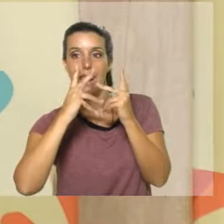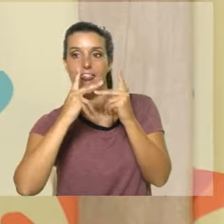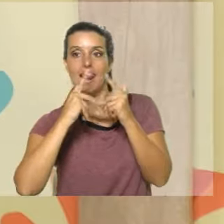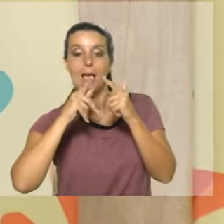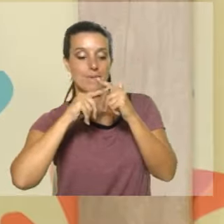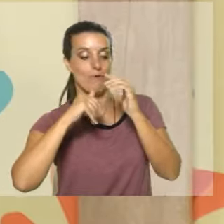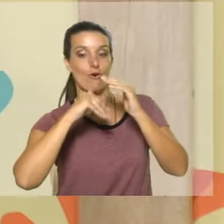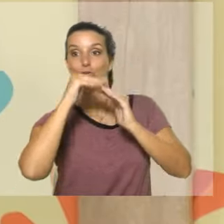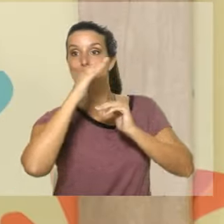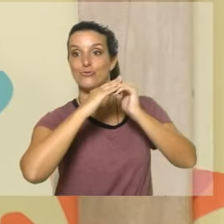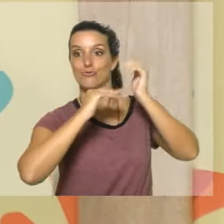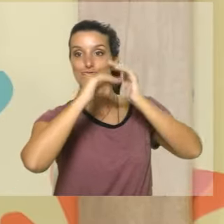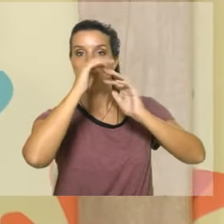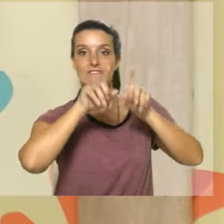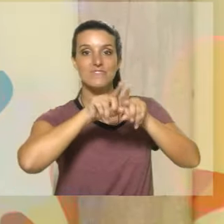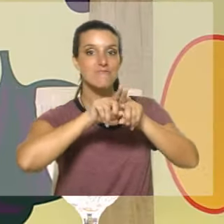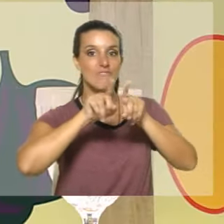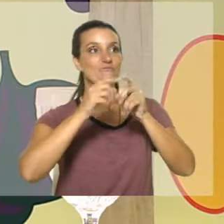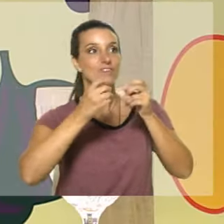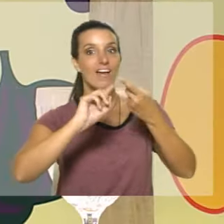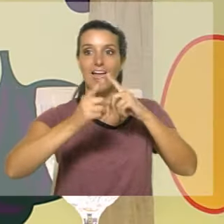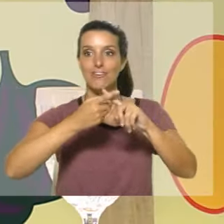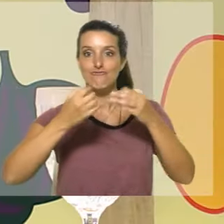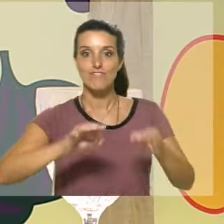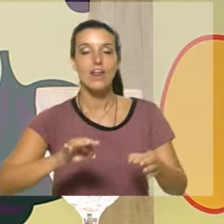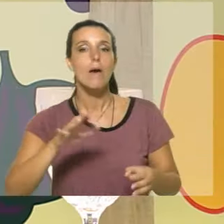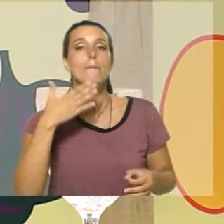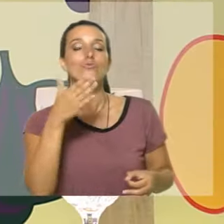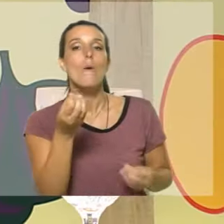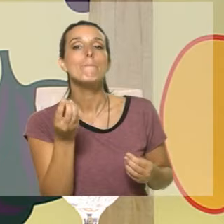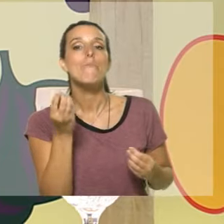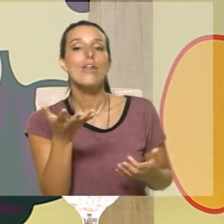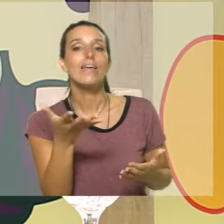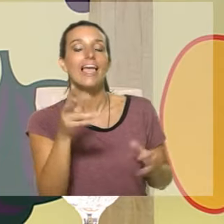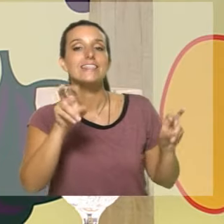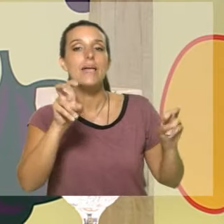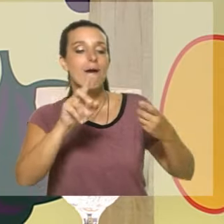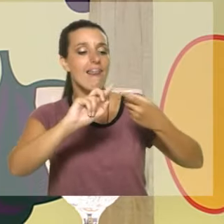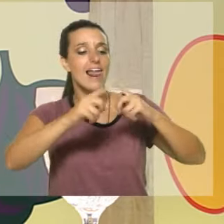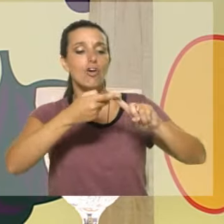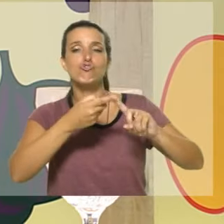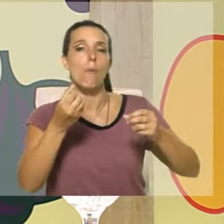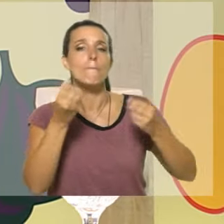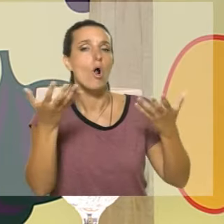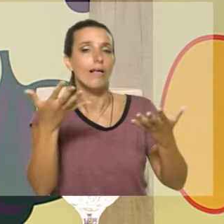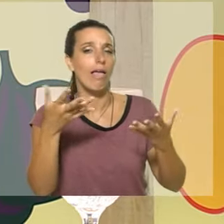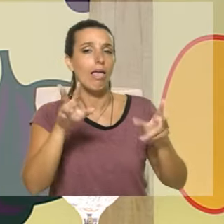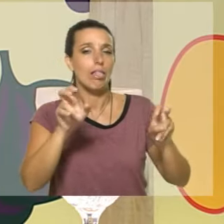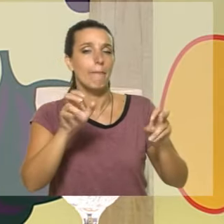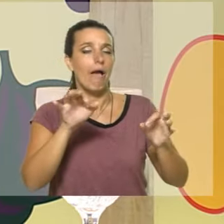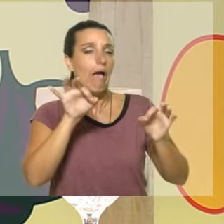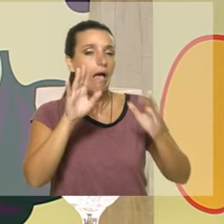cimiento Entonces está muy relacionado con ello Por qué habla de justamente de las relaciones dónde